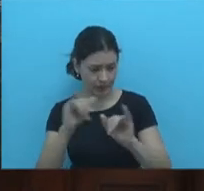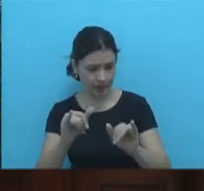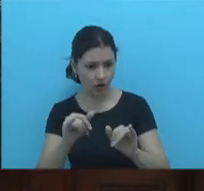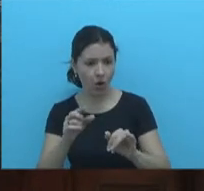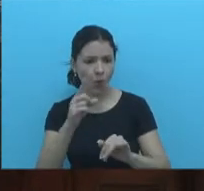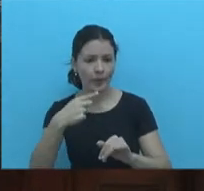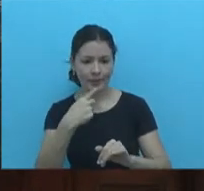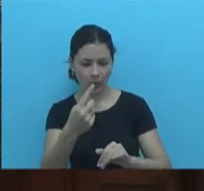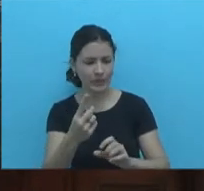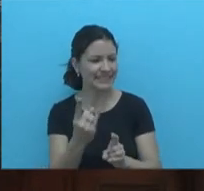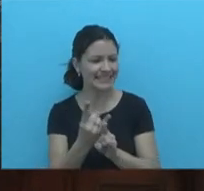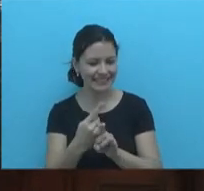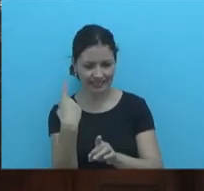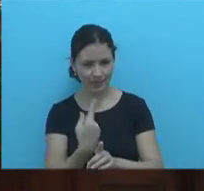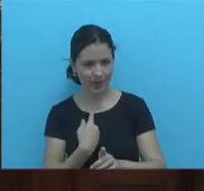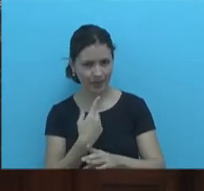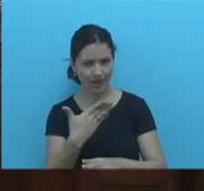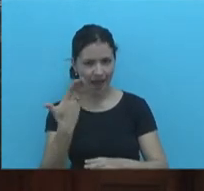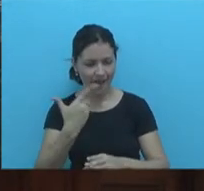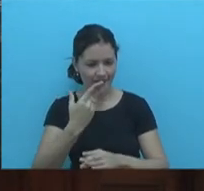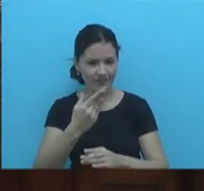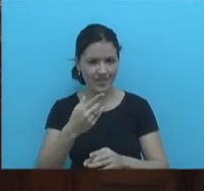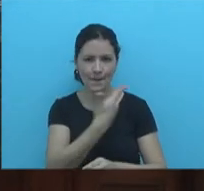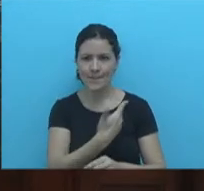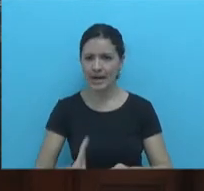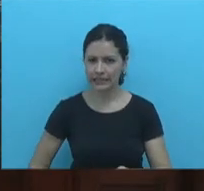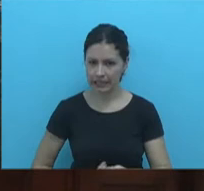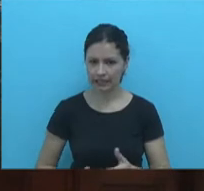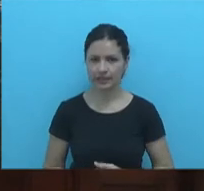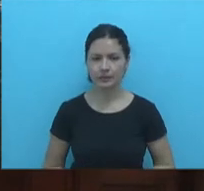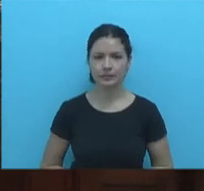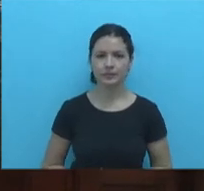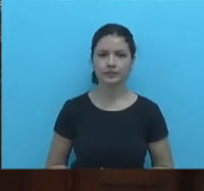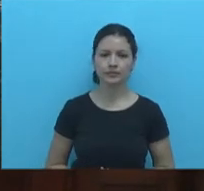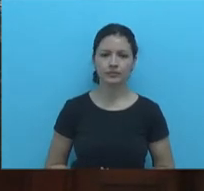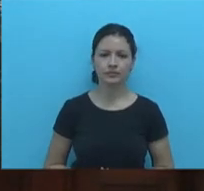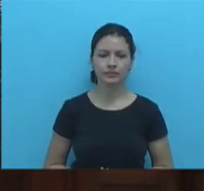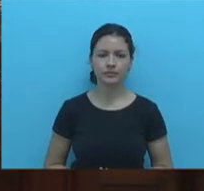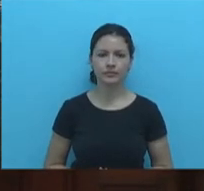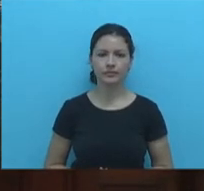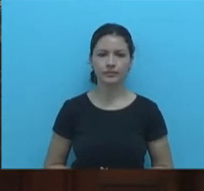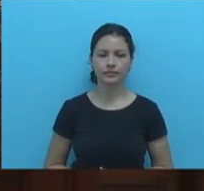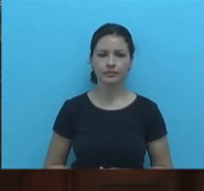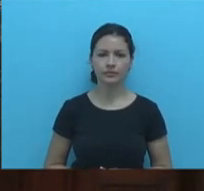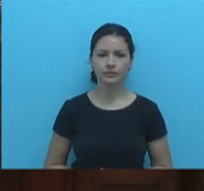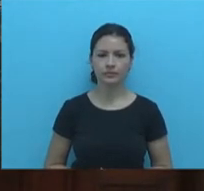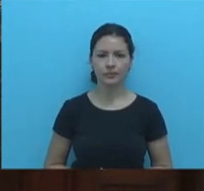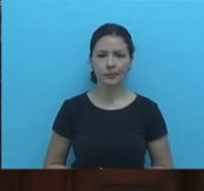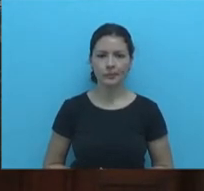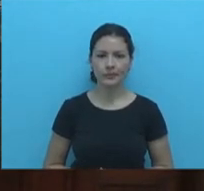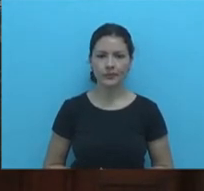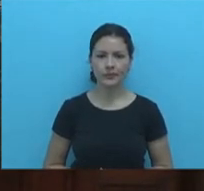pero está, lo tomamos, es para al efecto de tener conocimiento. Si alguien puede responder, pide la